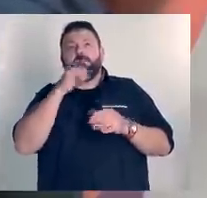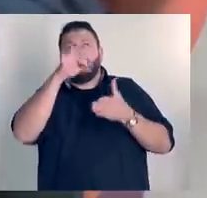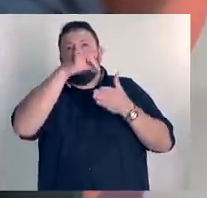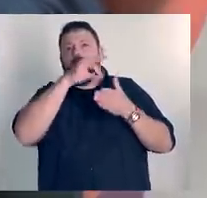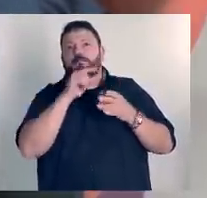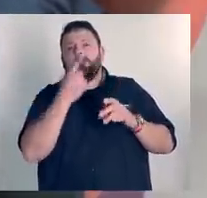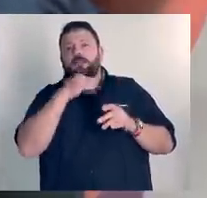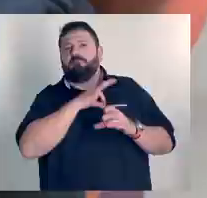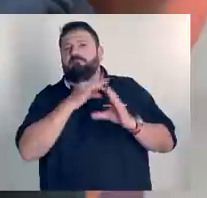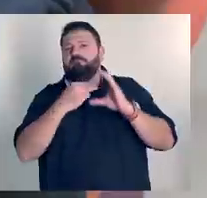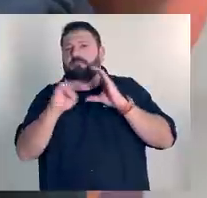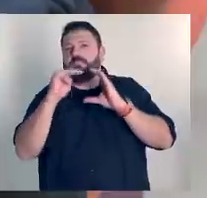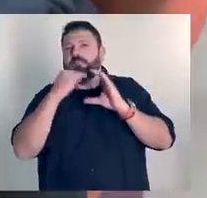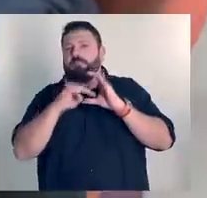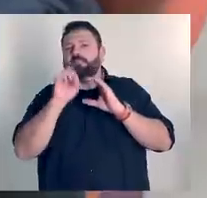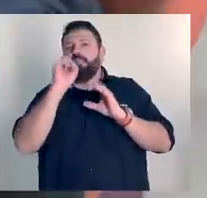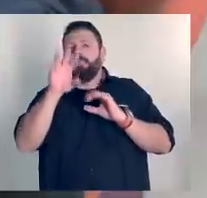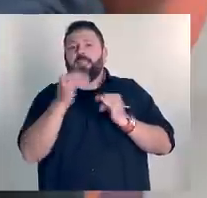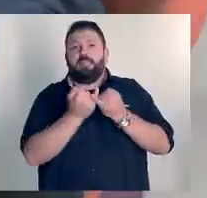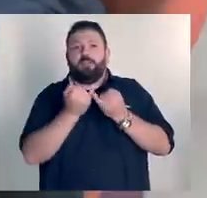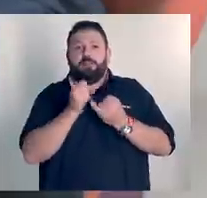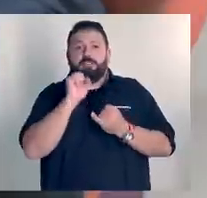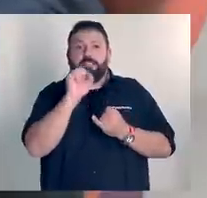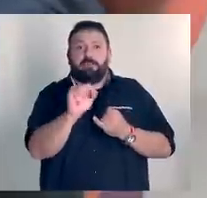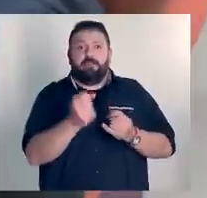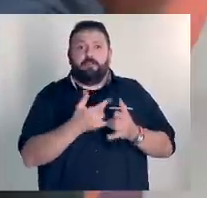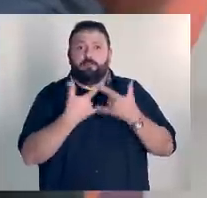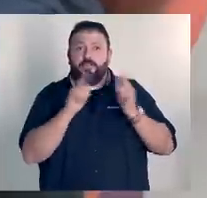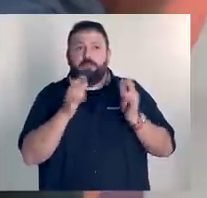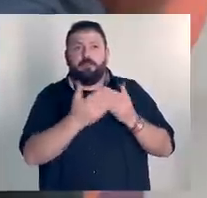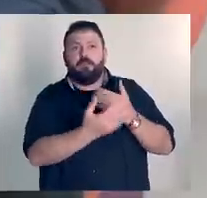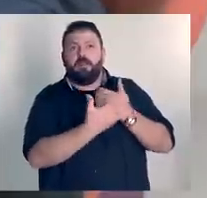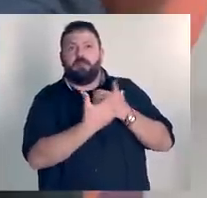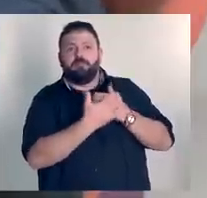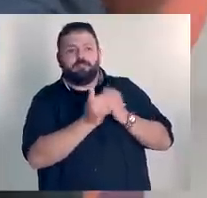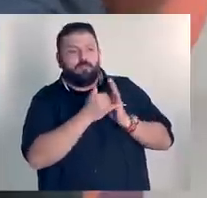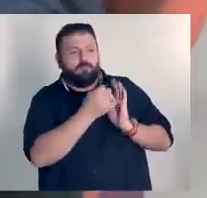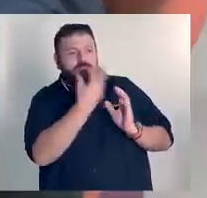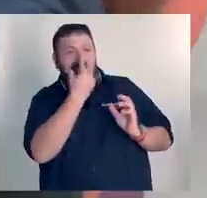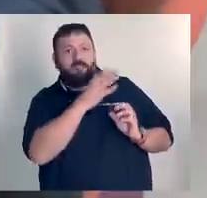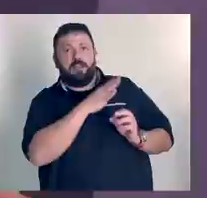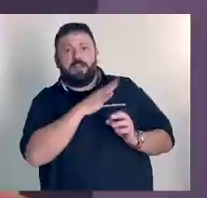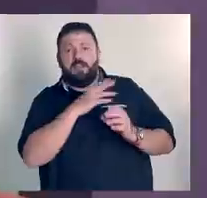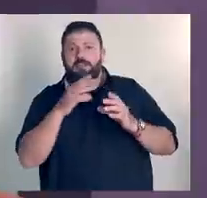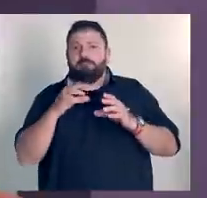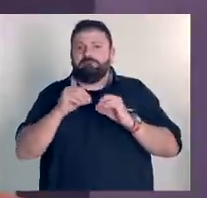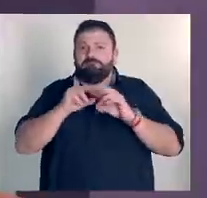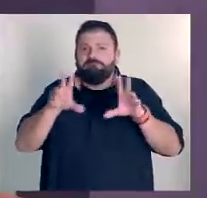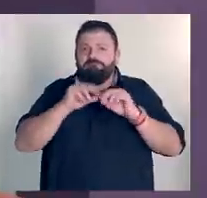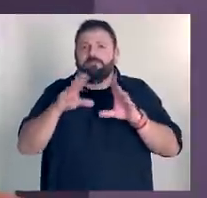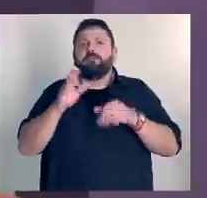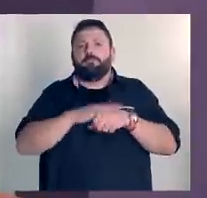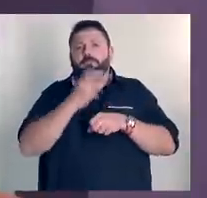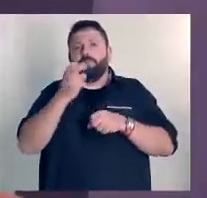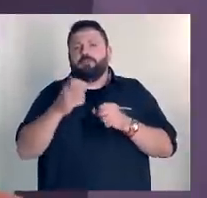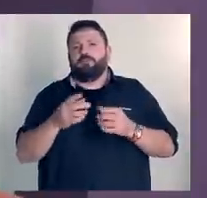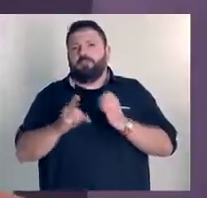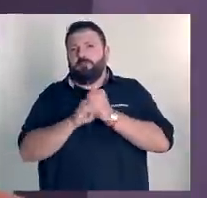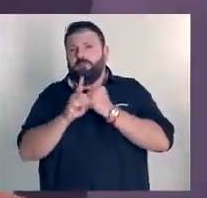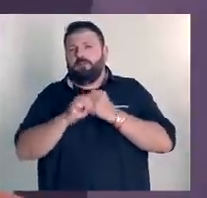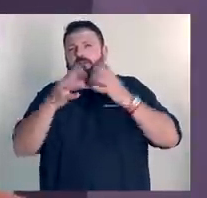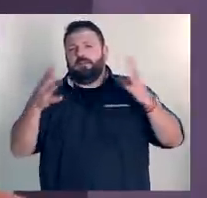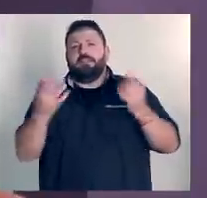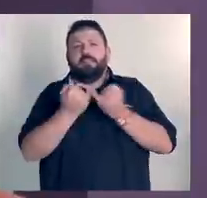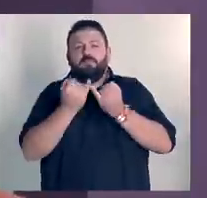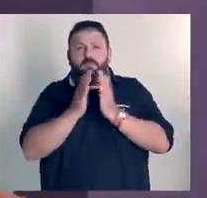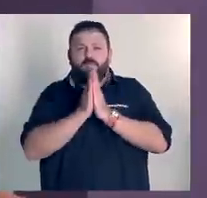nuevos videos, como por ejemplo ahora el del sábado, para que no se pierdan nuestro maratón de negocio o crisis o creces. Y si les gusta nuestro contenido, pues nos regalen también